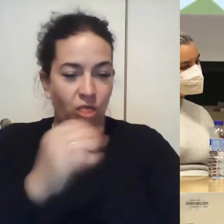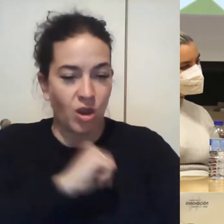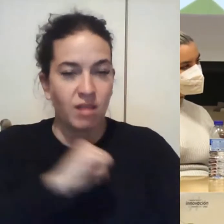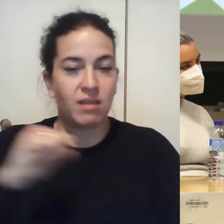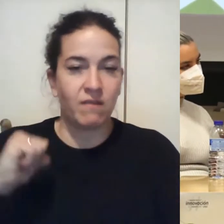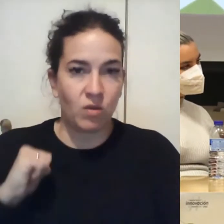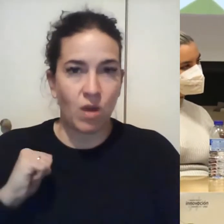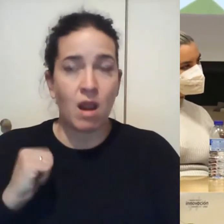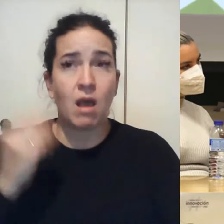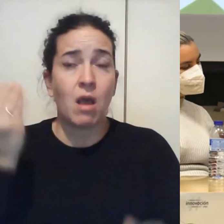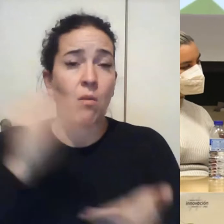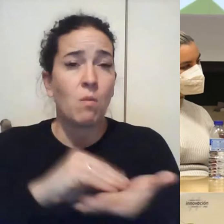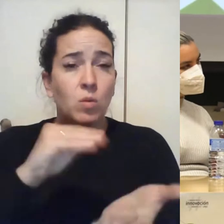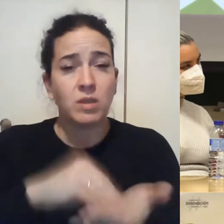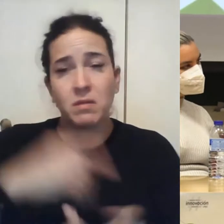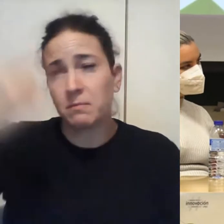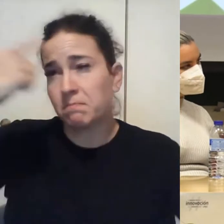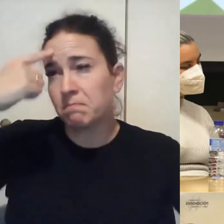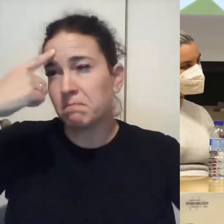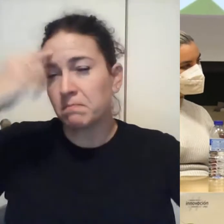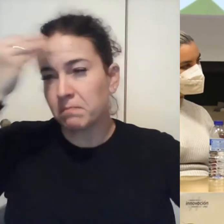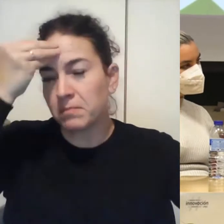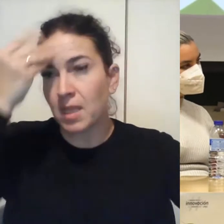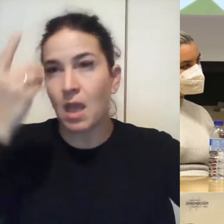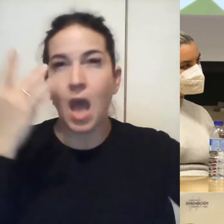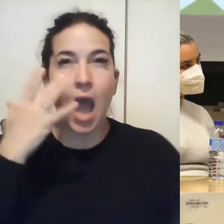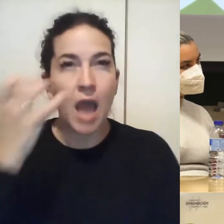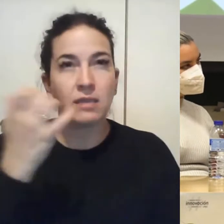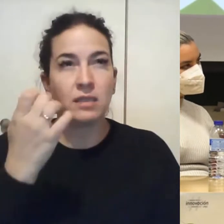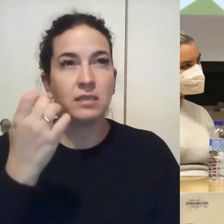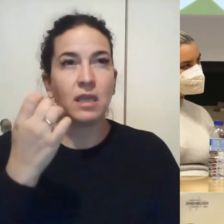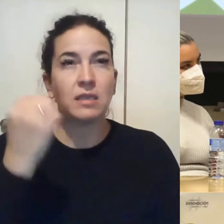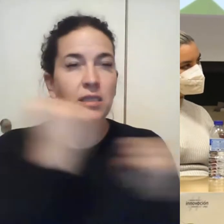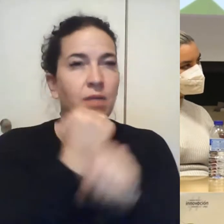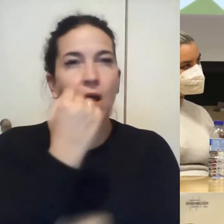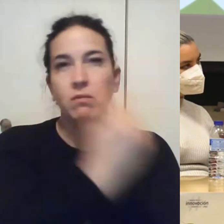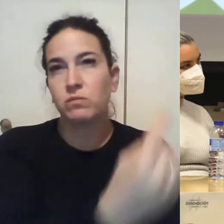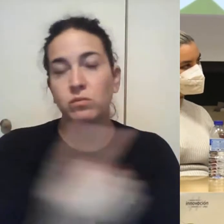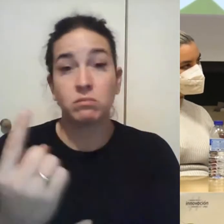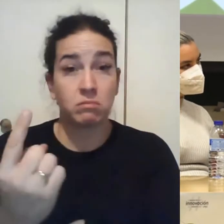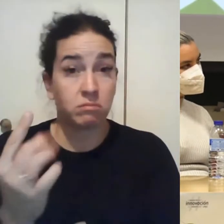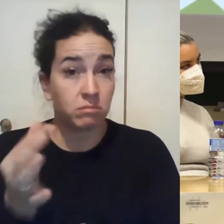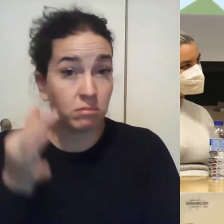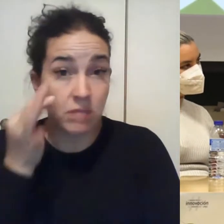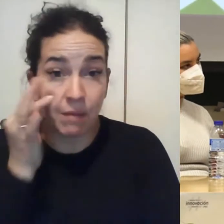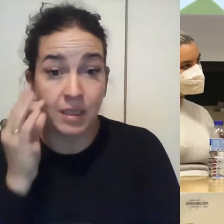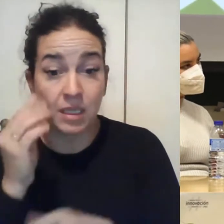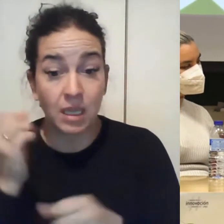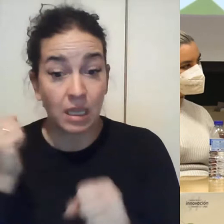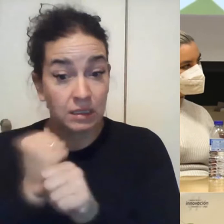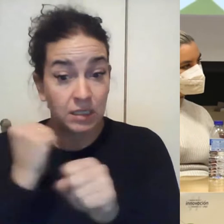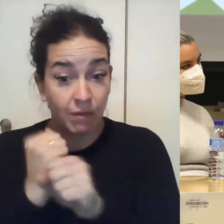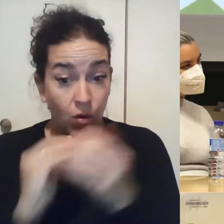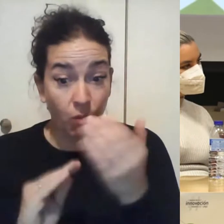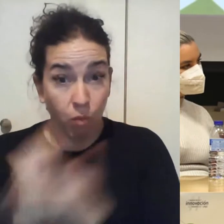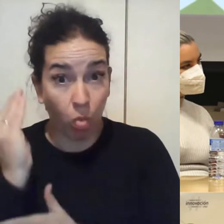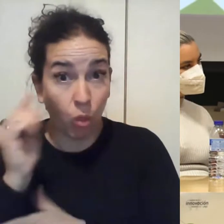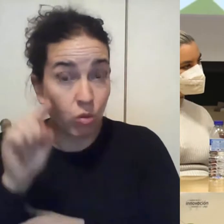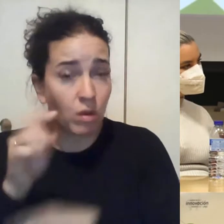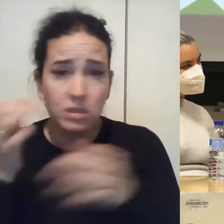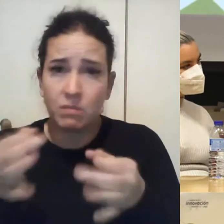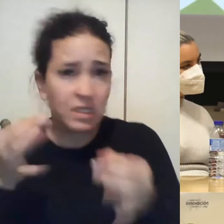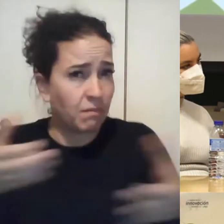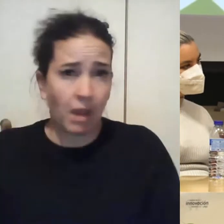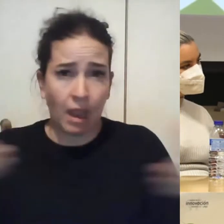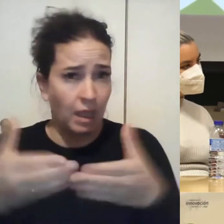en la cabeza la producción de los artistas y realmente las condiciones de producción artística y el trabajo concreto siempre es en equipo.